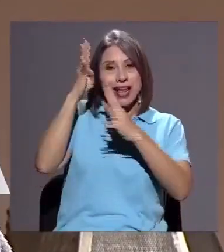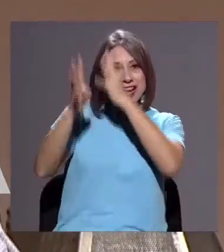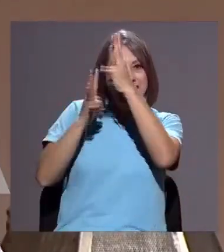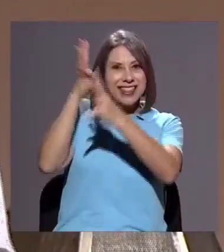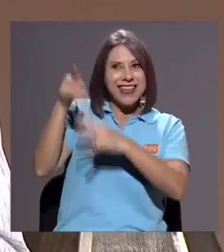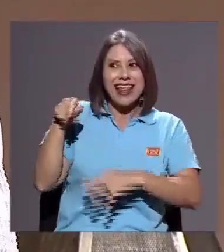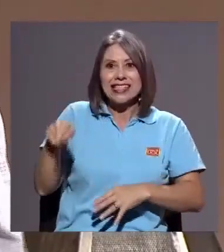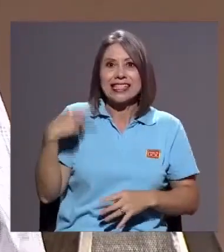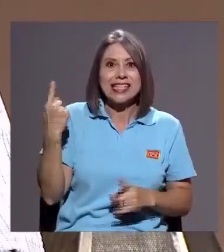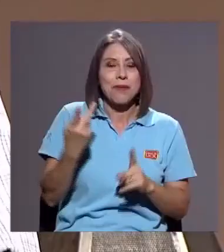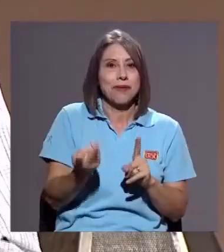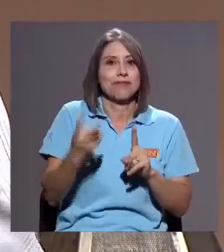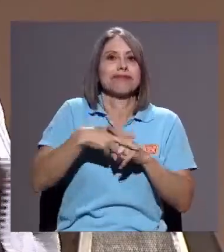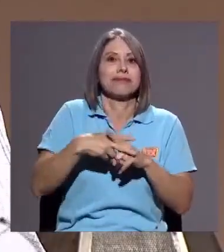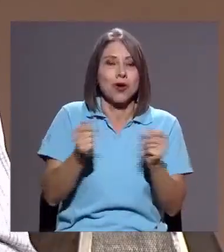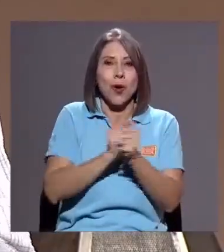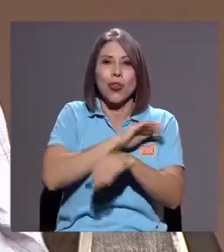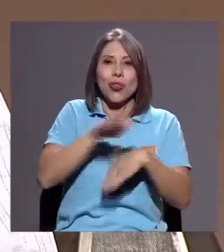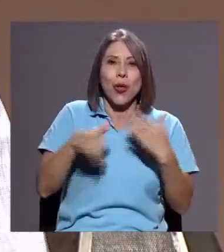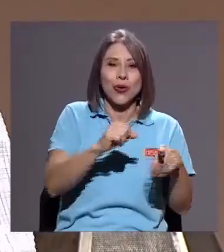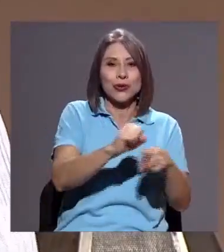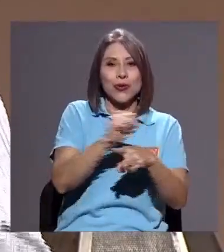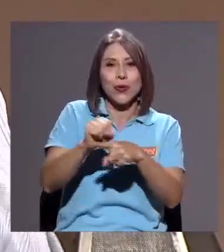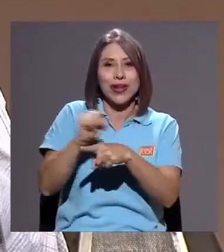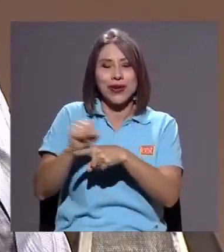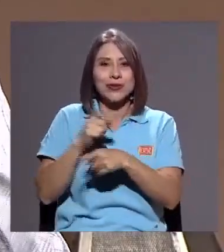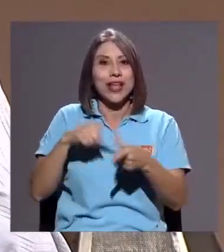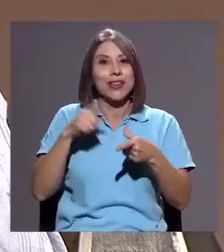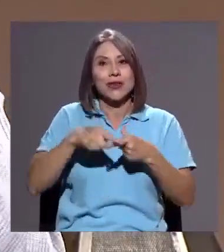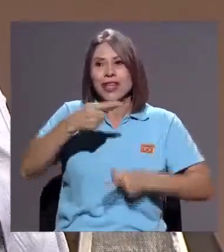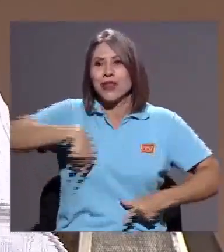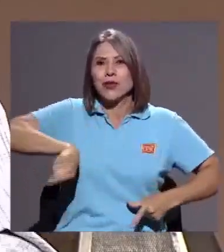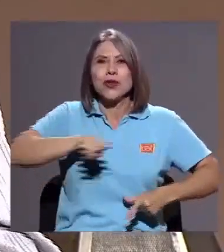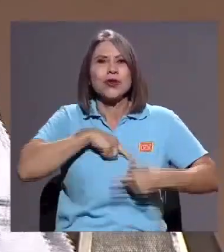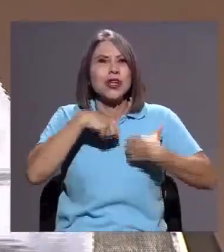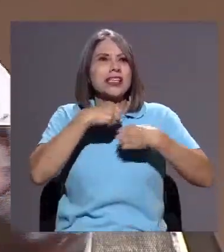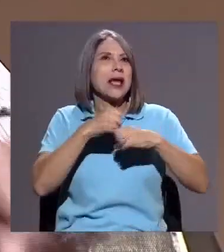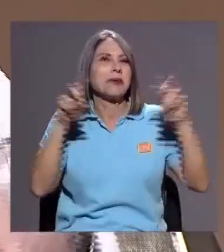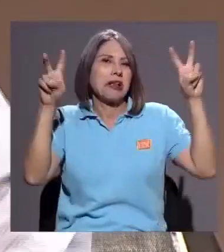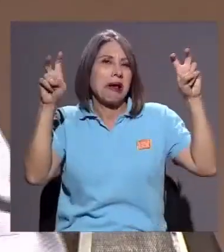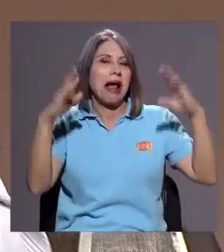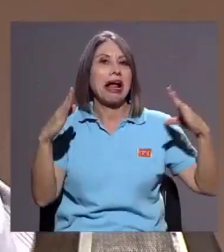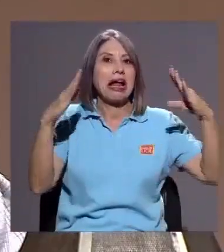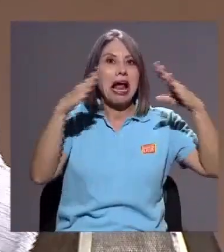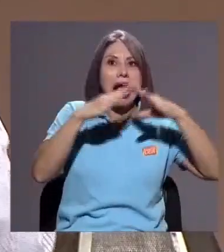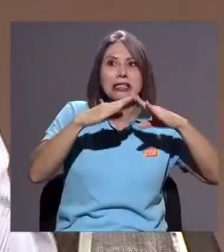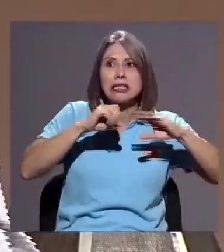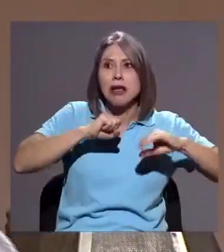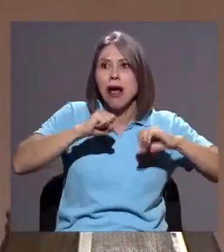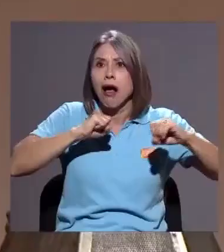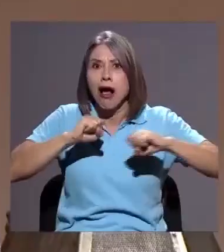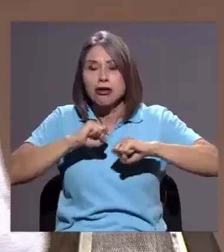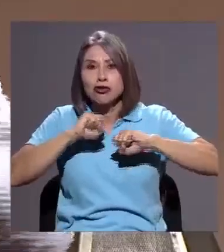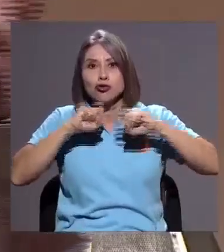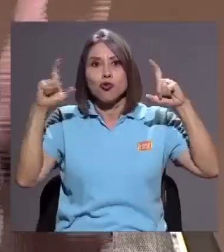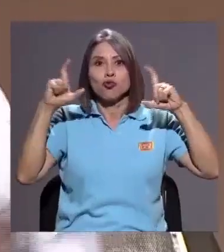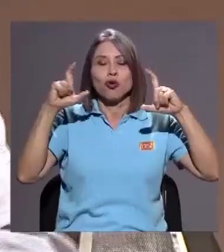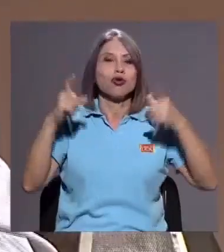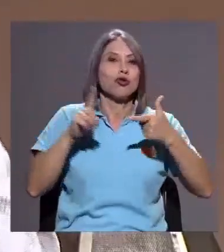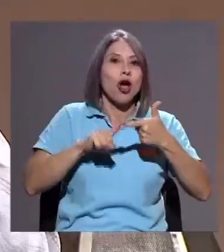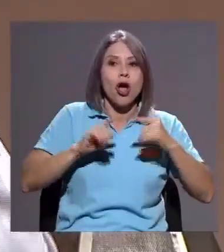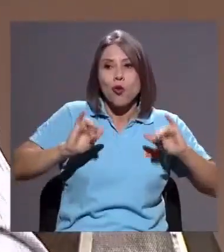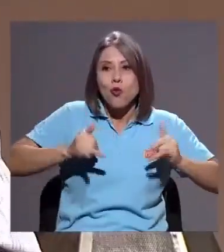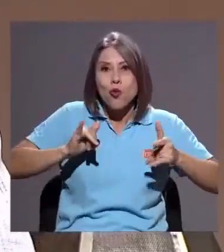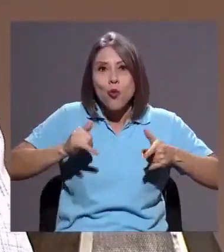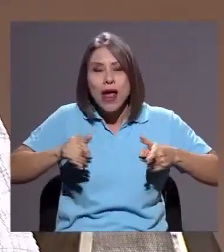la ponía en práctica con todos los sobrinos. Entonces armábamos casas de sustos, juegos de futbolín, relatos, en